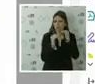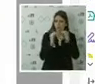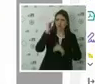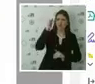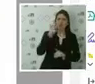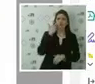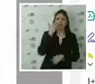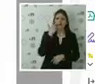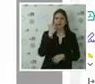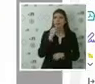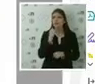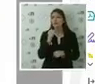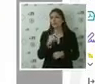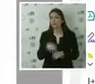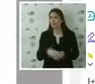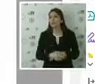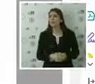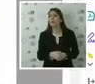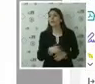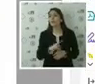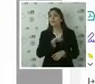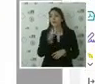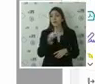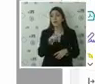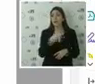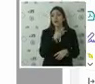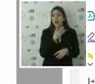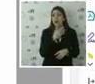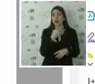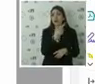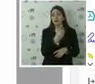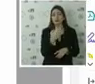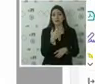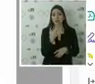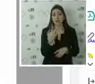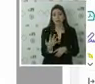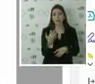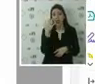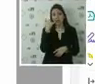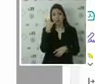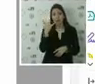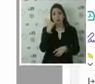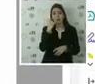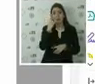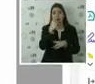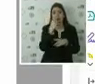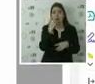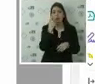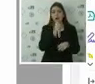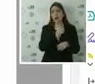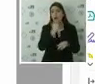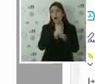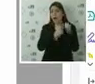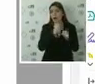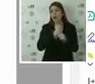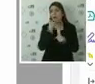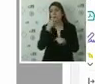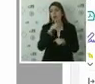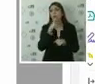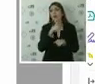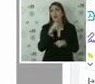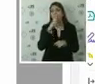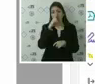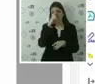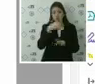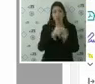estadística. Y en el país se registraron 155 llamadas cada hora en el mes de marzo por diversos tipos de violencia contra la mujer. Esto